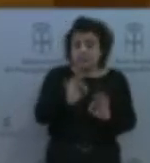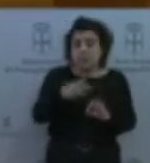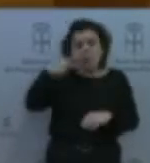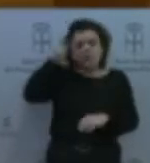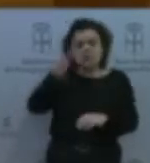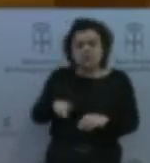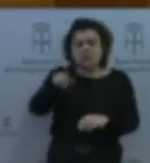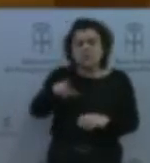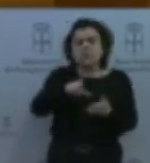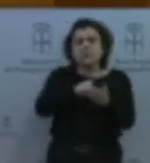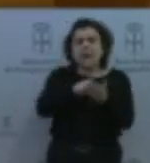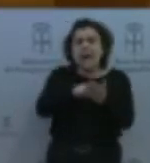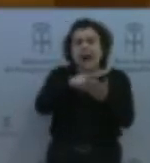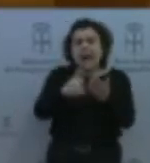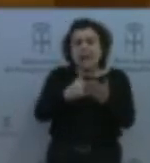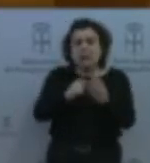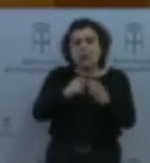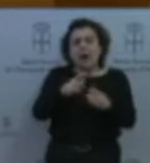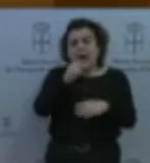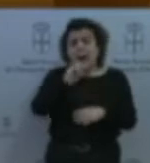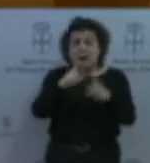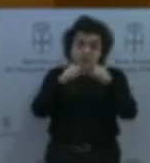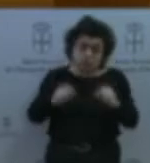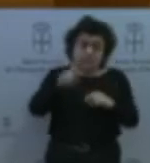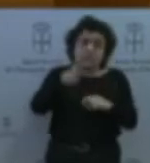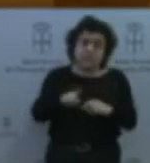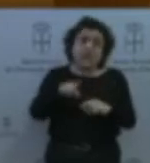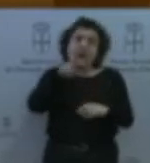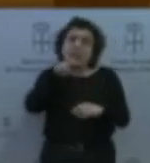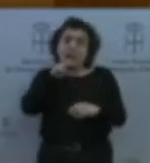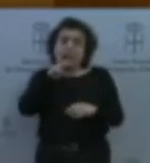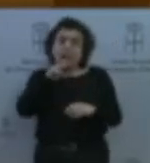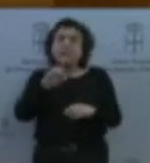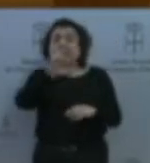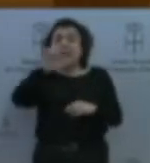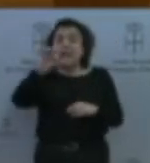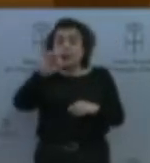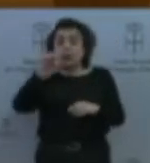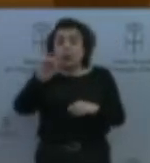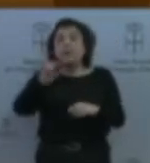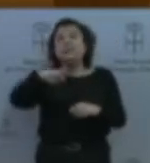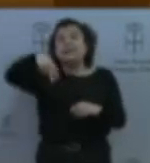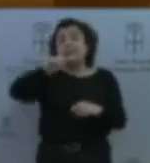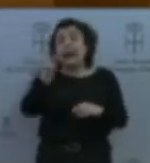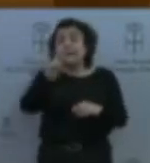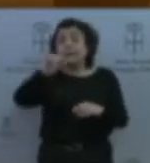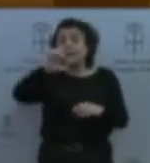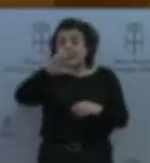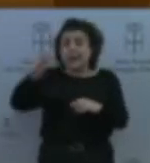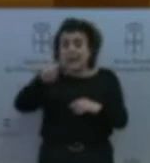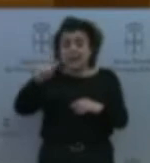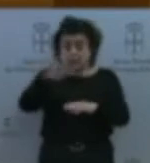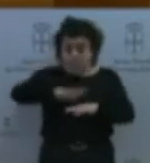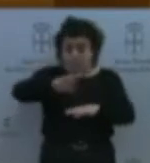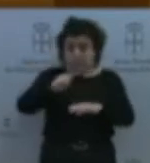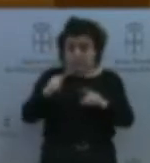a la fala eonaviega en el so territorio, que me parece fundamental citarla en cuanto a ese debate. Pero amplíe el marco, no